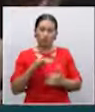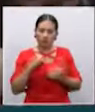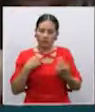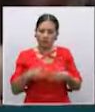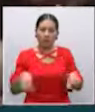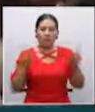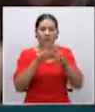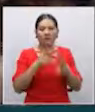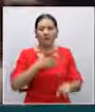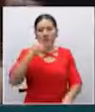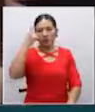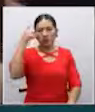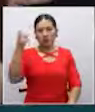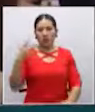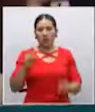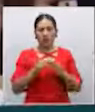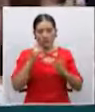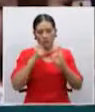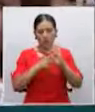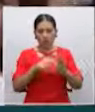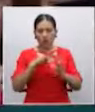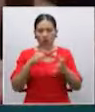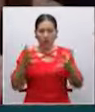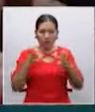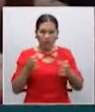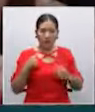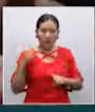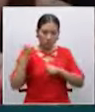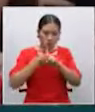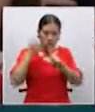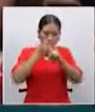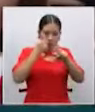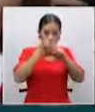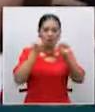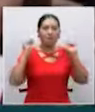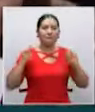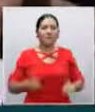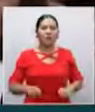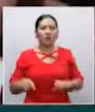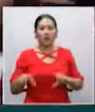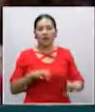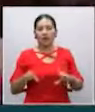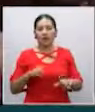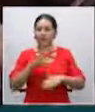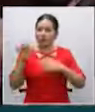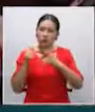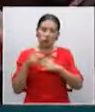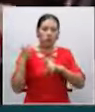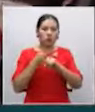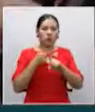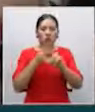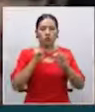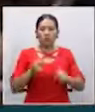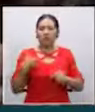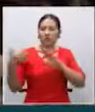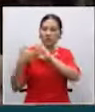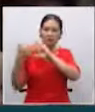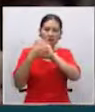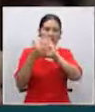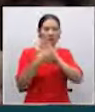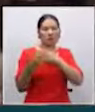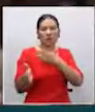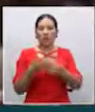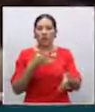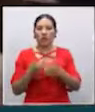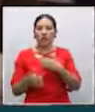sueño y demostrar que si uno se propone a algo, tiene que hacerlo, y que las personas, si vienen y les tiran hate, no importa, ellos no